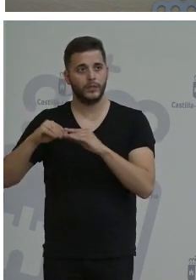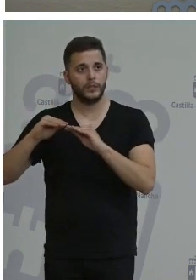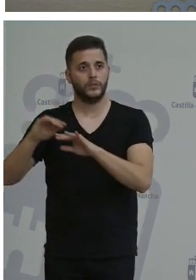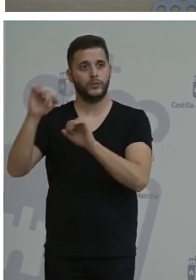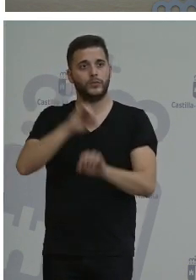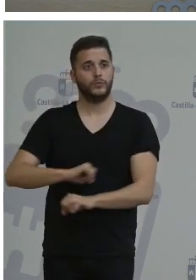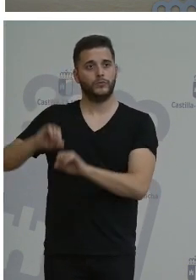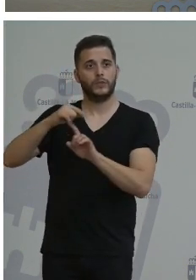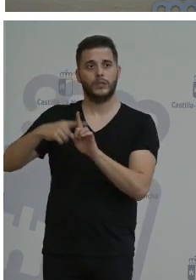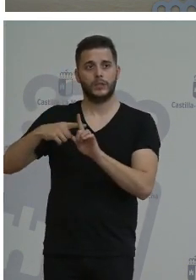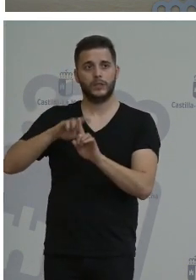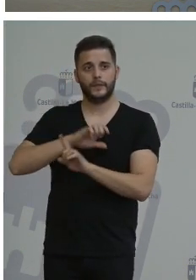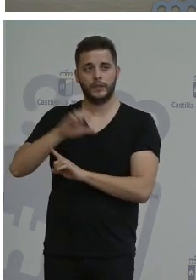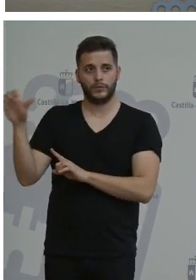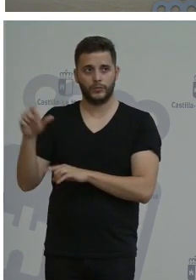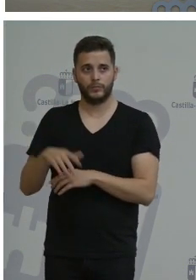nivel europeo.